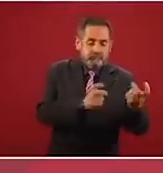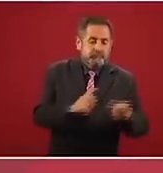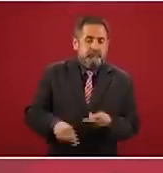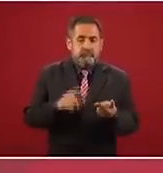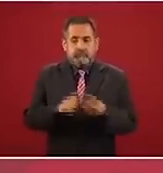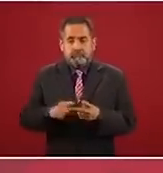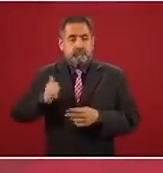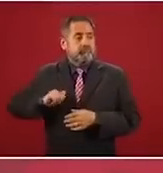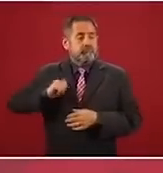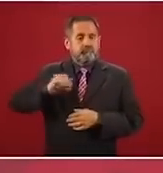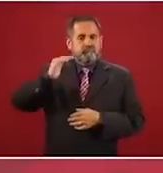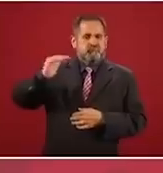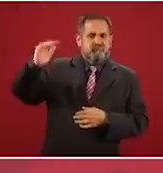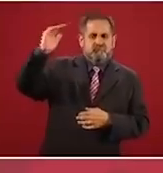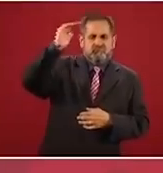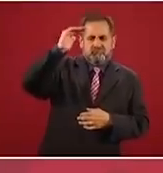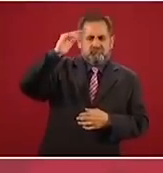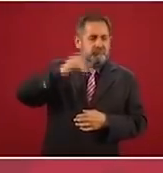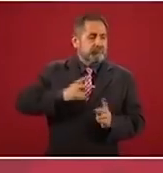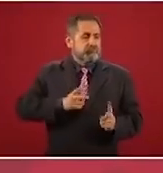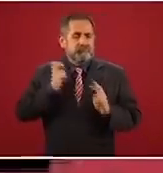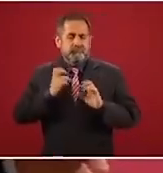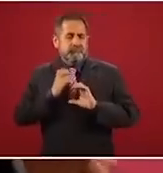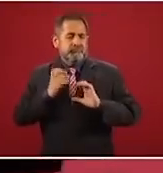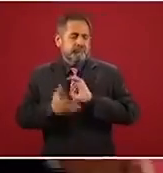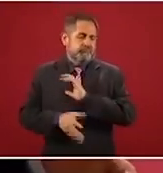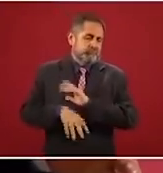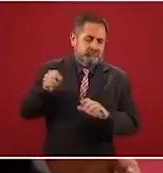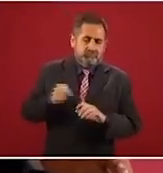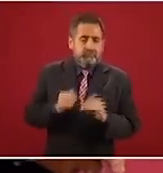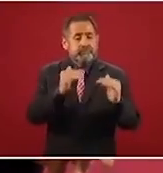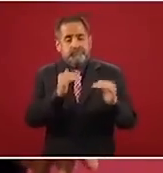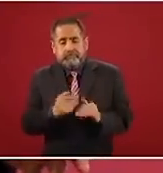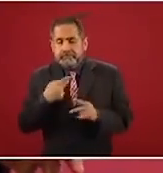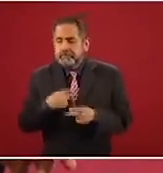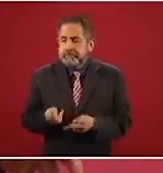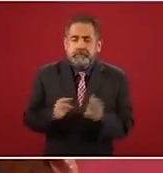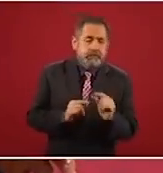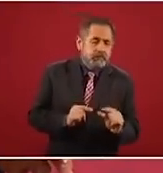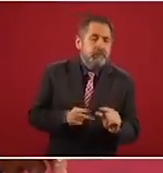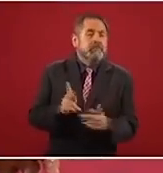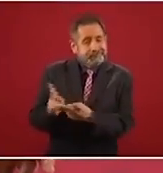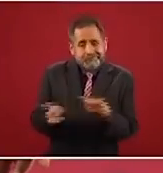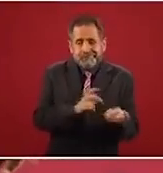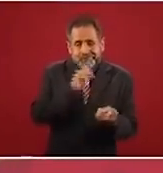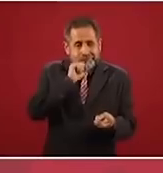los grandes se llevaban pipas, los pequeños bidones de 20